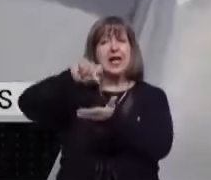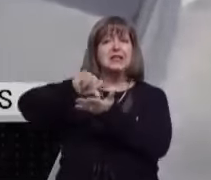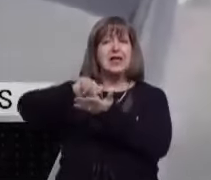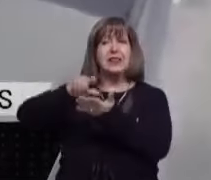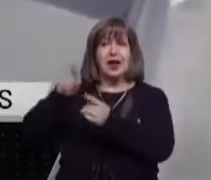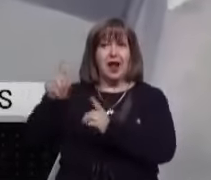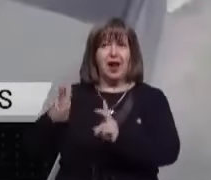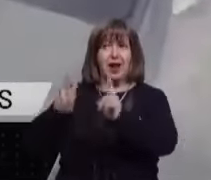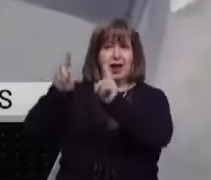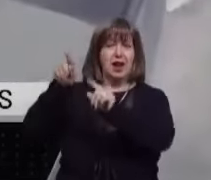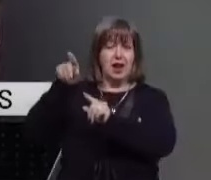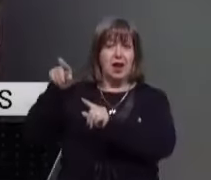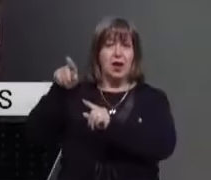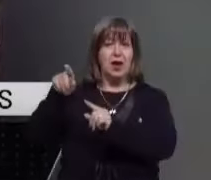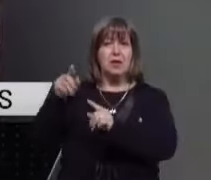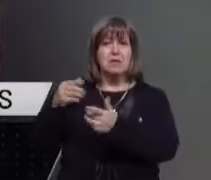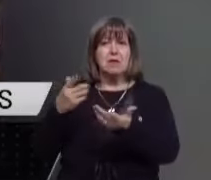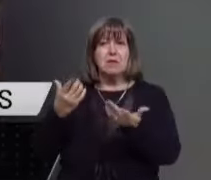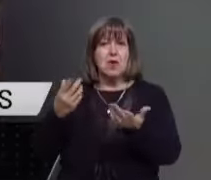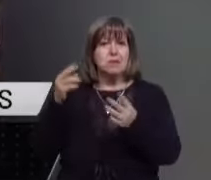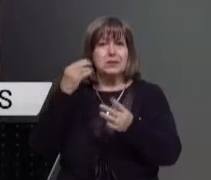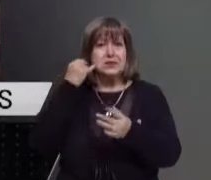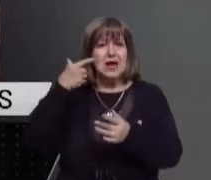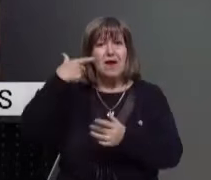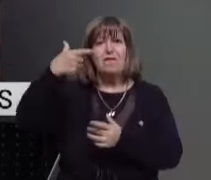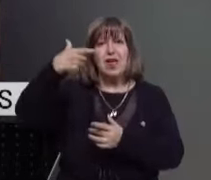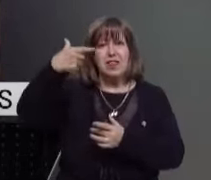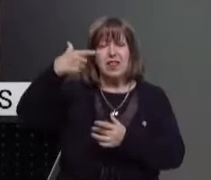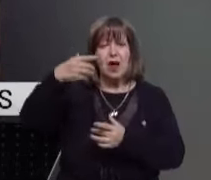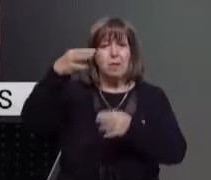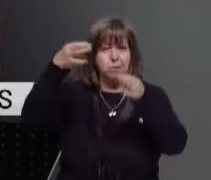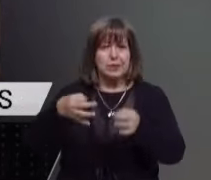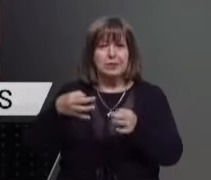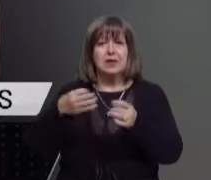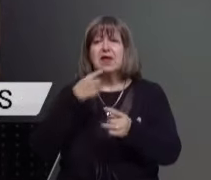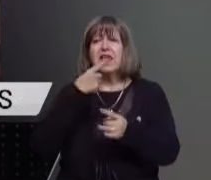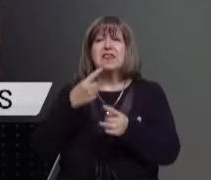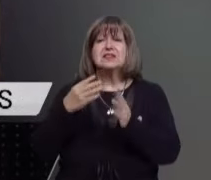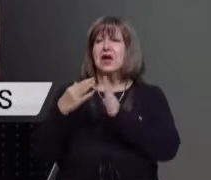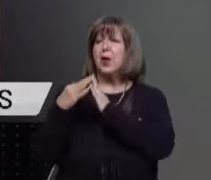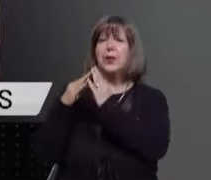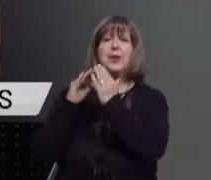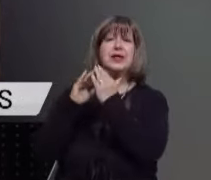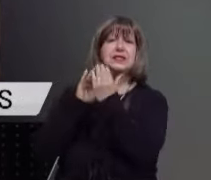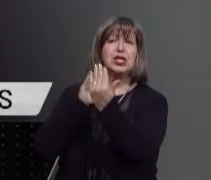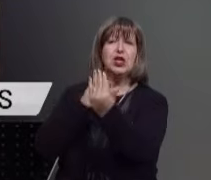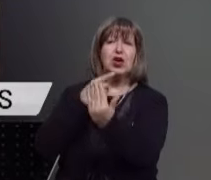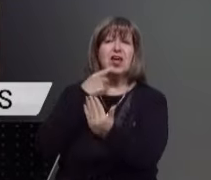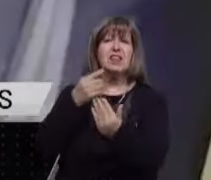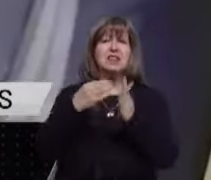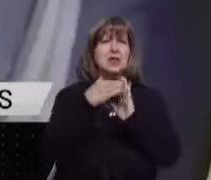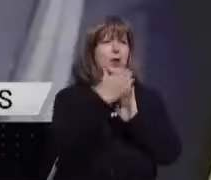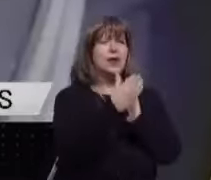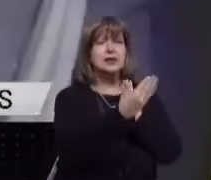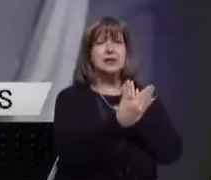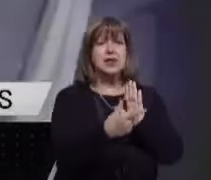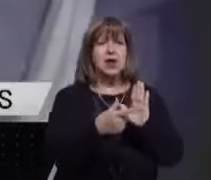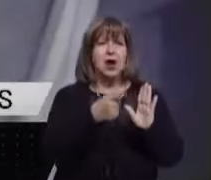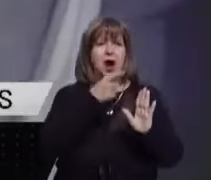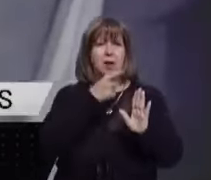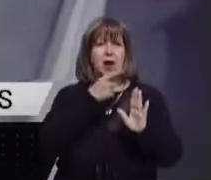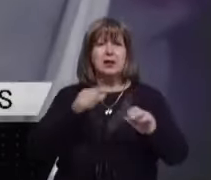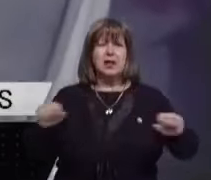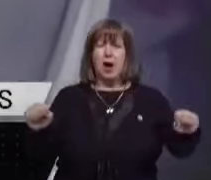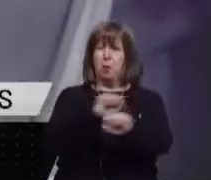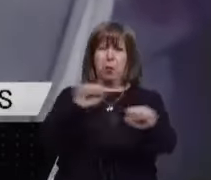quedaron en manos de la oficina fiscal de Las Heras. Video de una de las cámaras del lugar. ¿Qué dicen los vecinos del barrio, los vecinos de la zona? Parecía